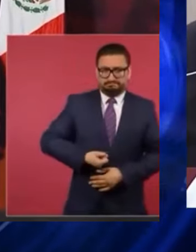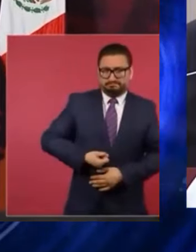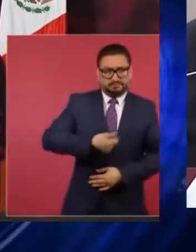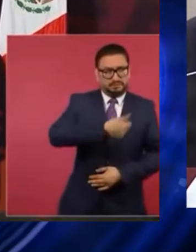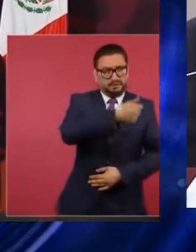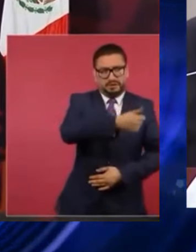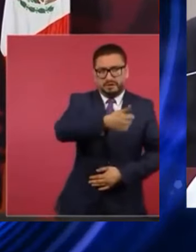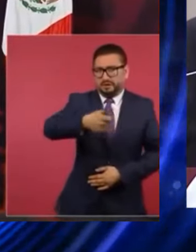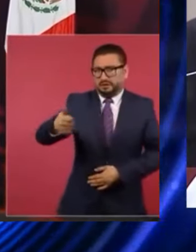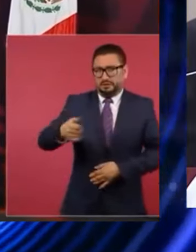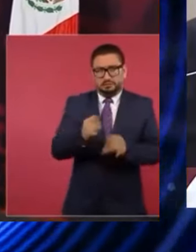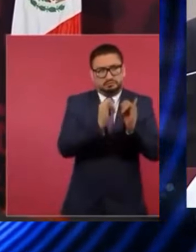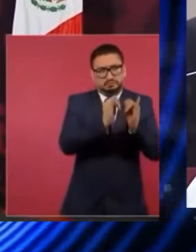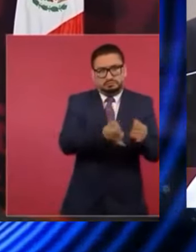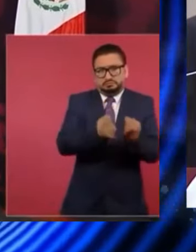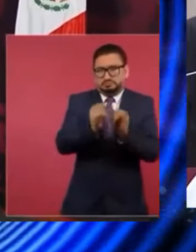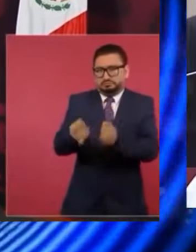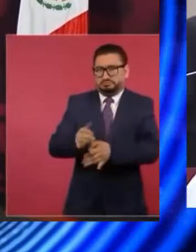individual